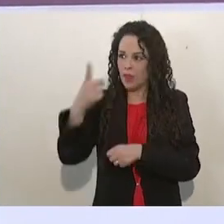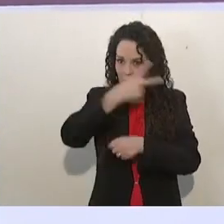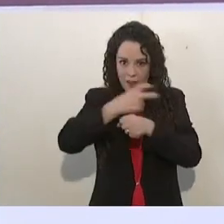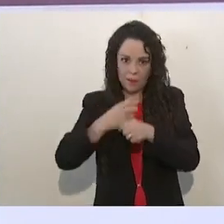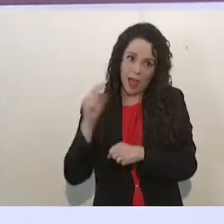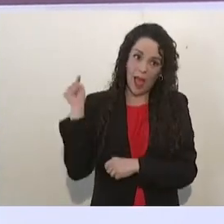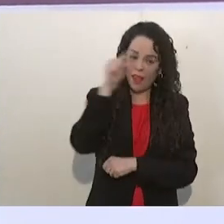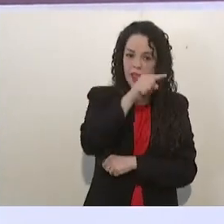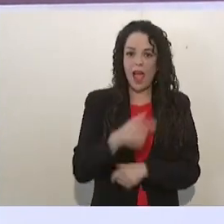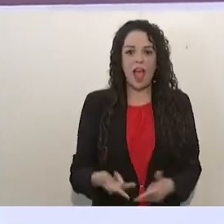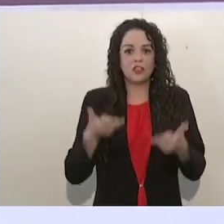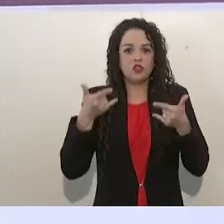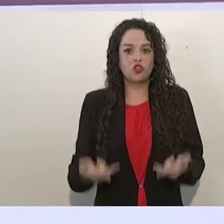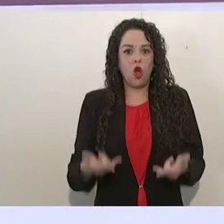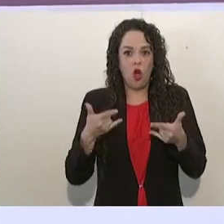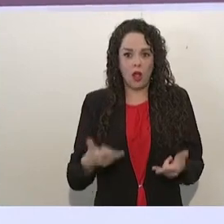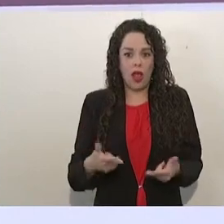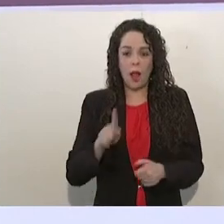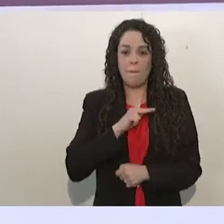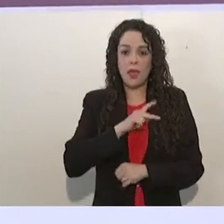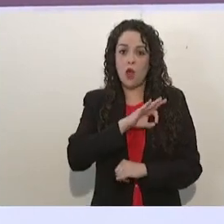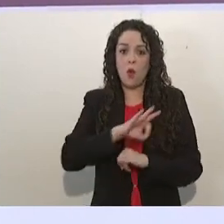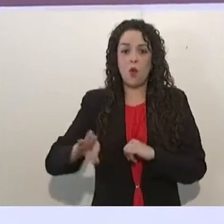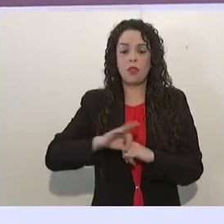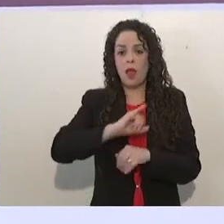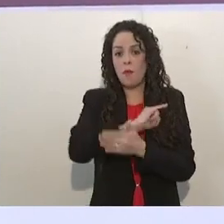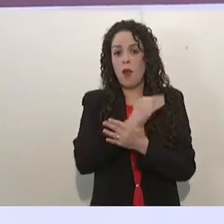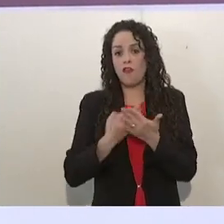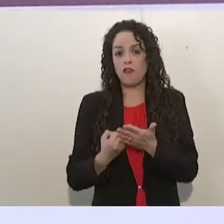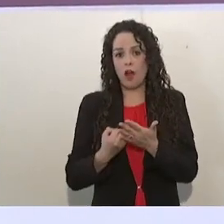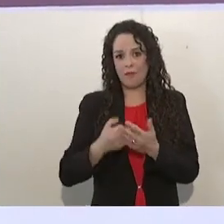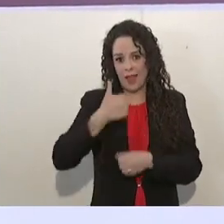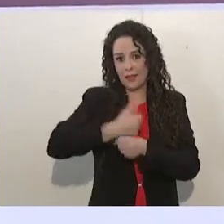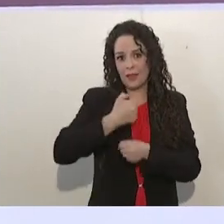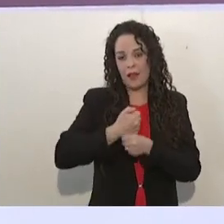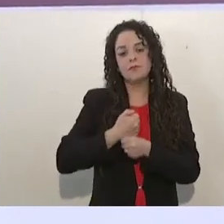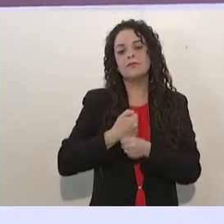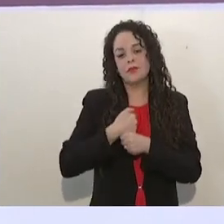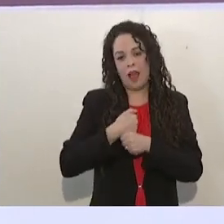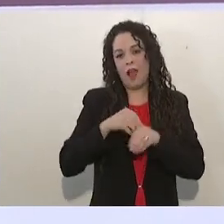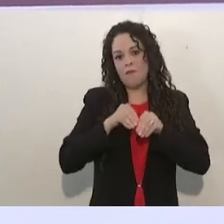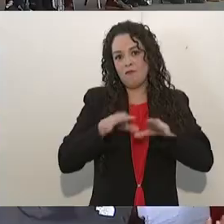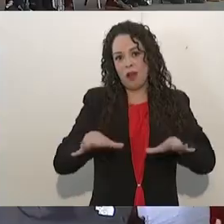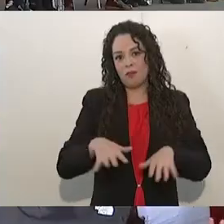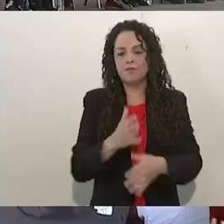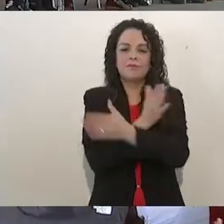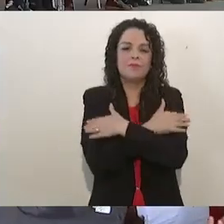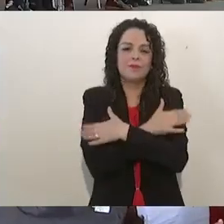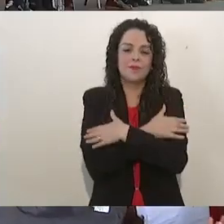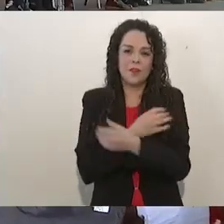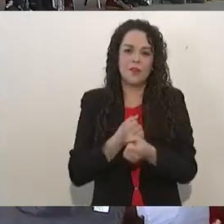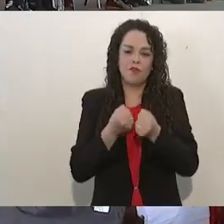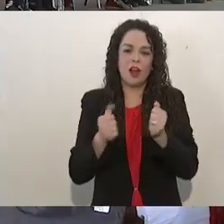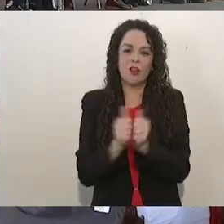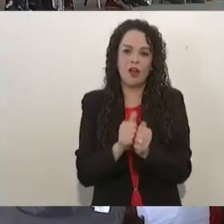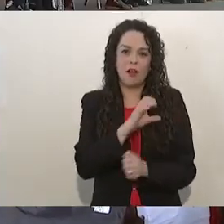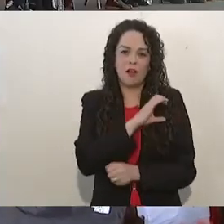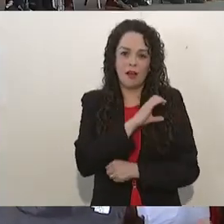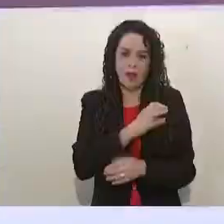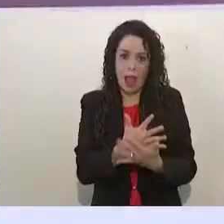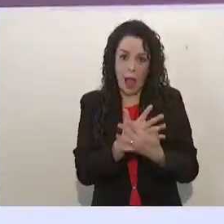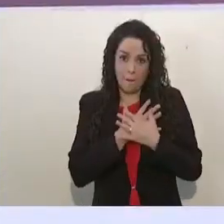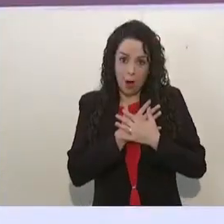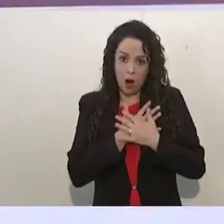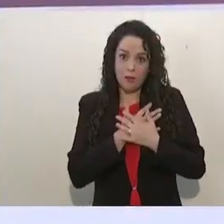y último informe. Un abrazo cariñoso. Amor, con amor se